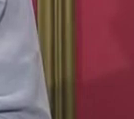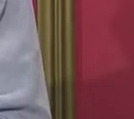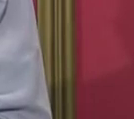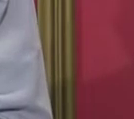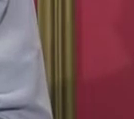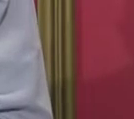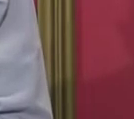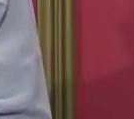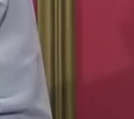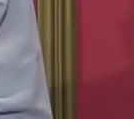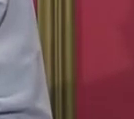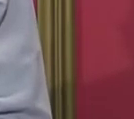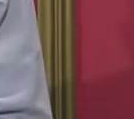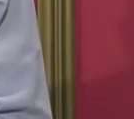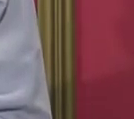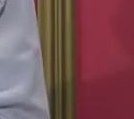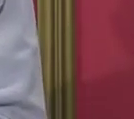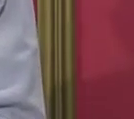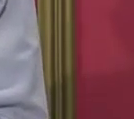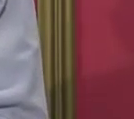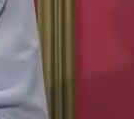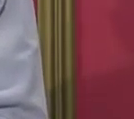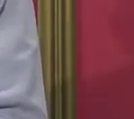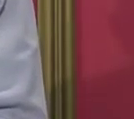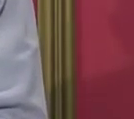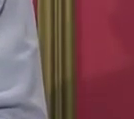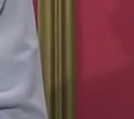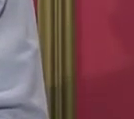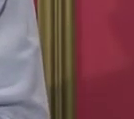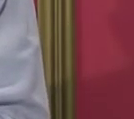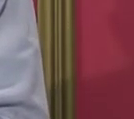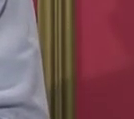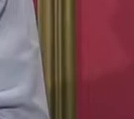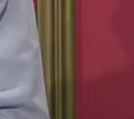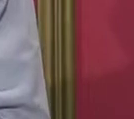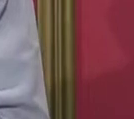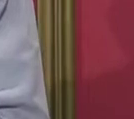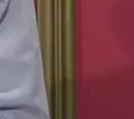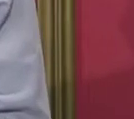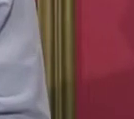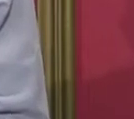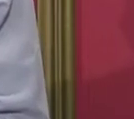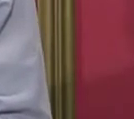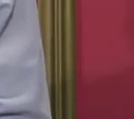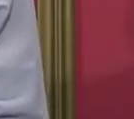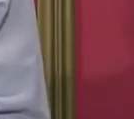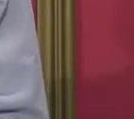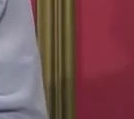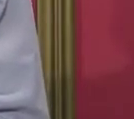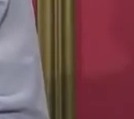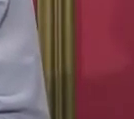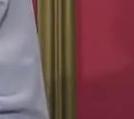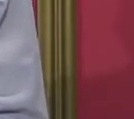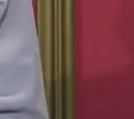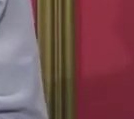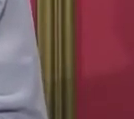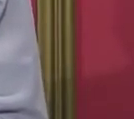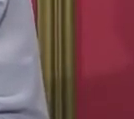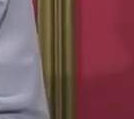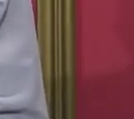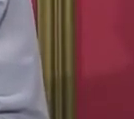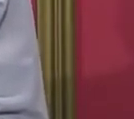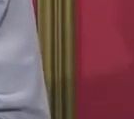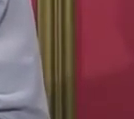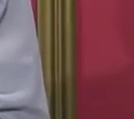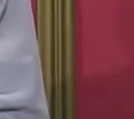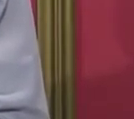me tiré de rodilla allí en la cama y de aquí no me paro hasta que tú lo levantes porque tú me lo diste, Señor. Y entonces, pero me dio por llamar, estaba el pastor Richard